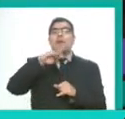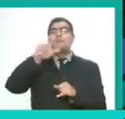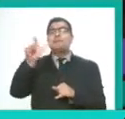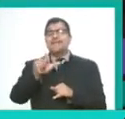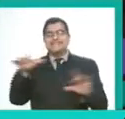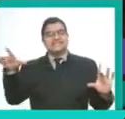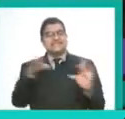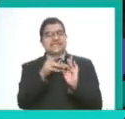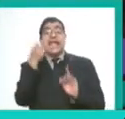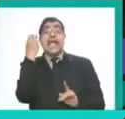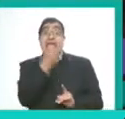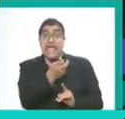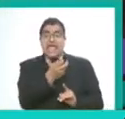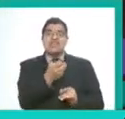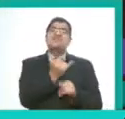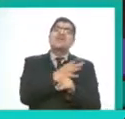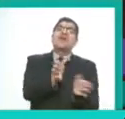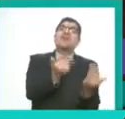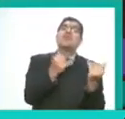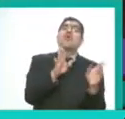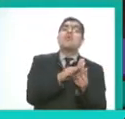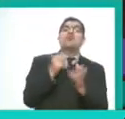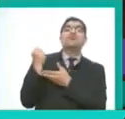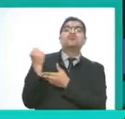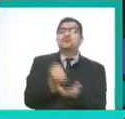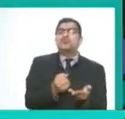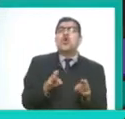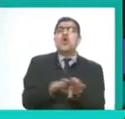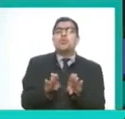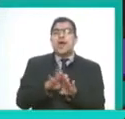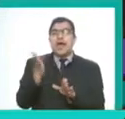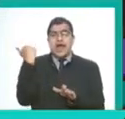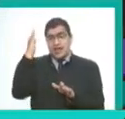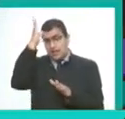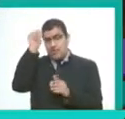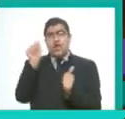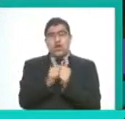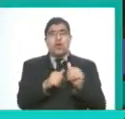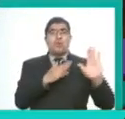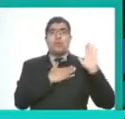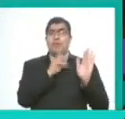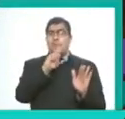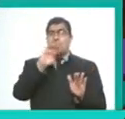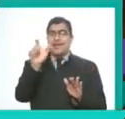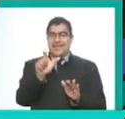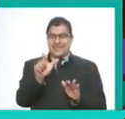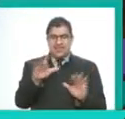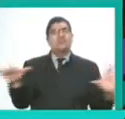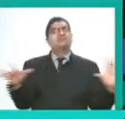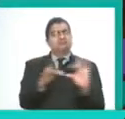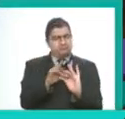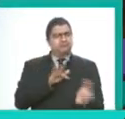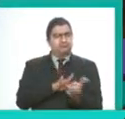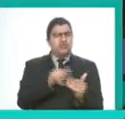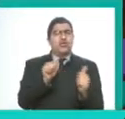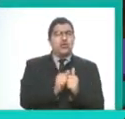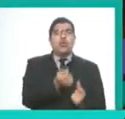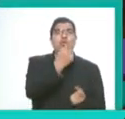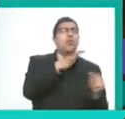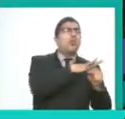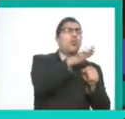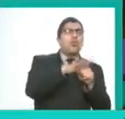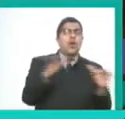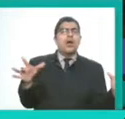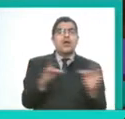toda la información respecto de los financiamientos que habían sido aprobados por Pemex o cualquiera de sus subsidiarias para el